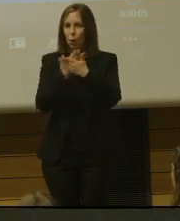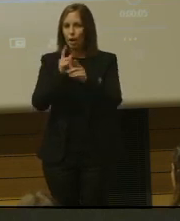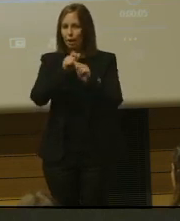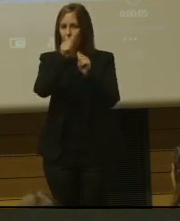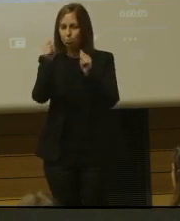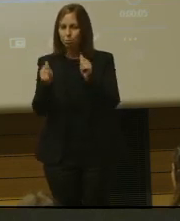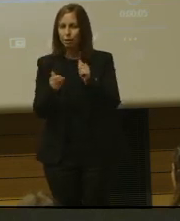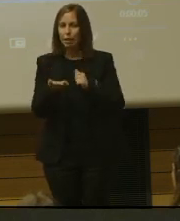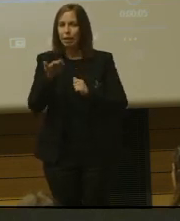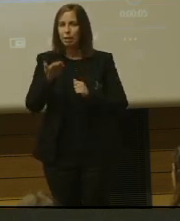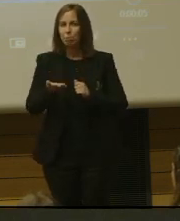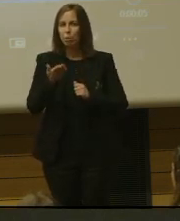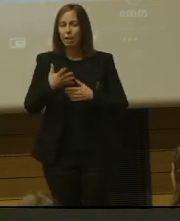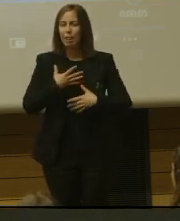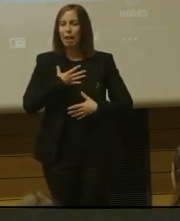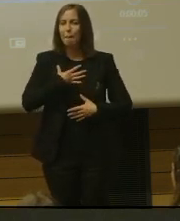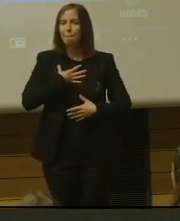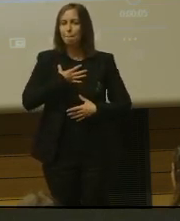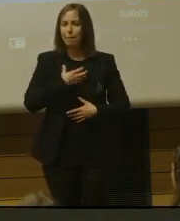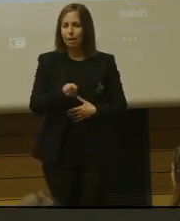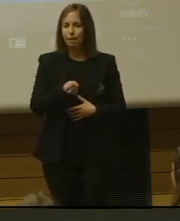la importancia de la valentía